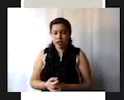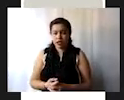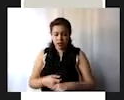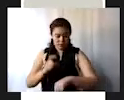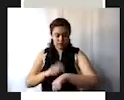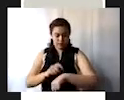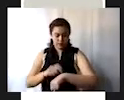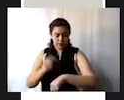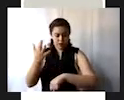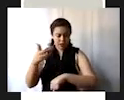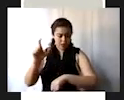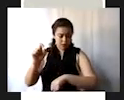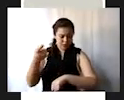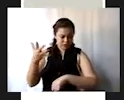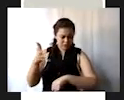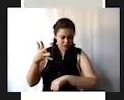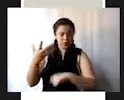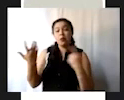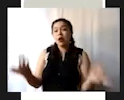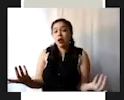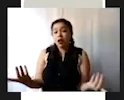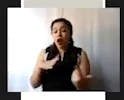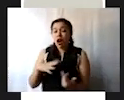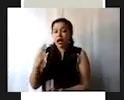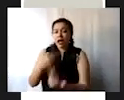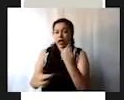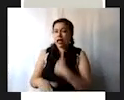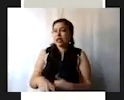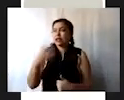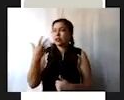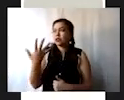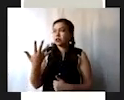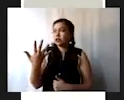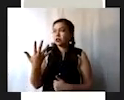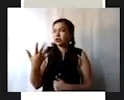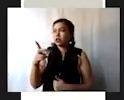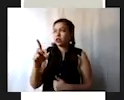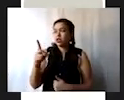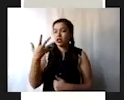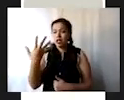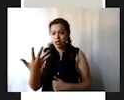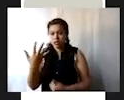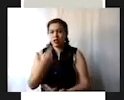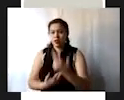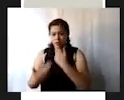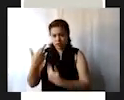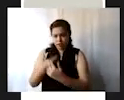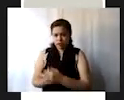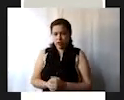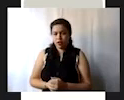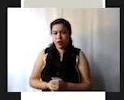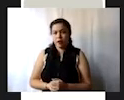las 5:20 me parece, entonces estaríamos regresando a las 5:35 para